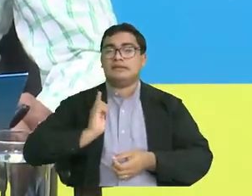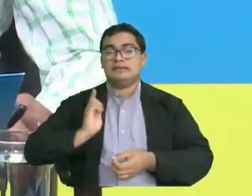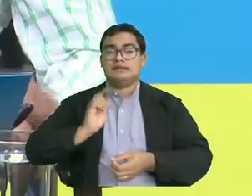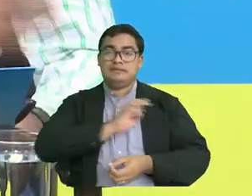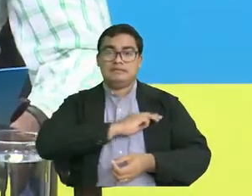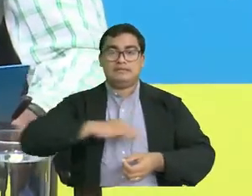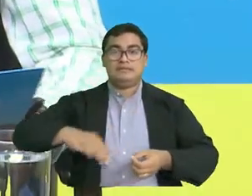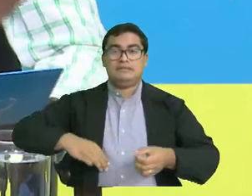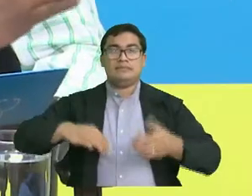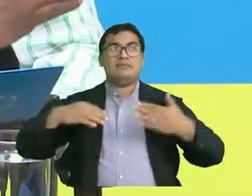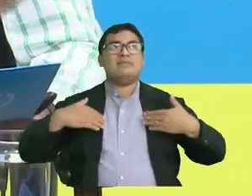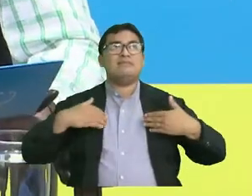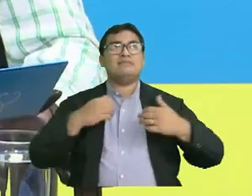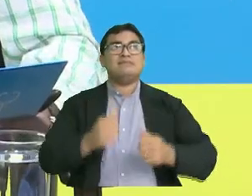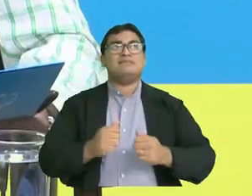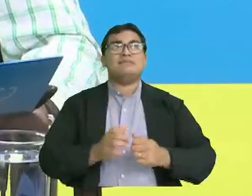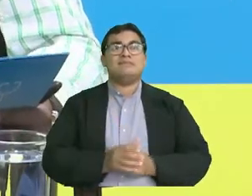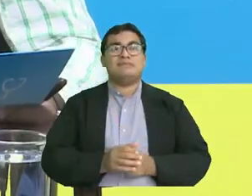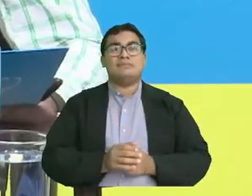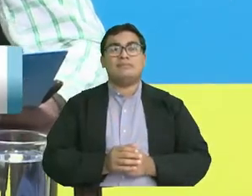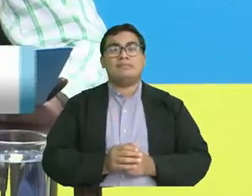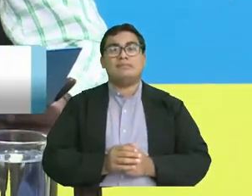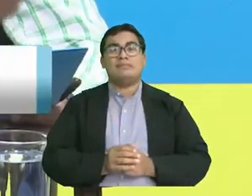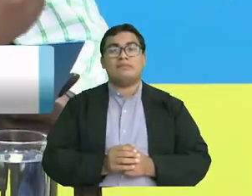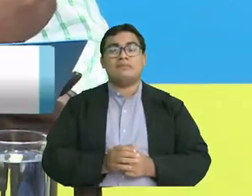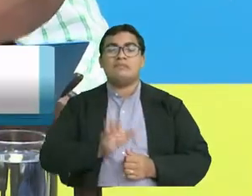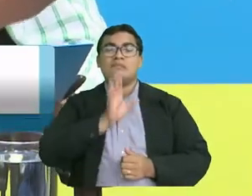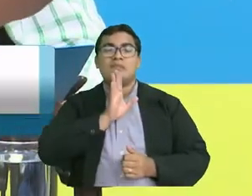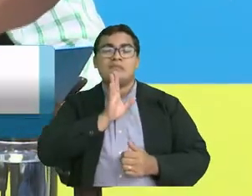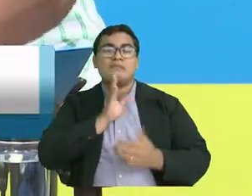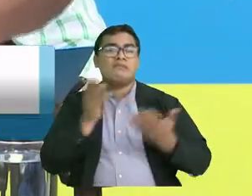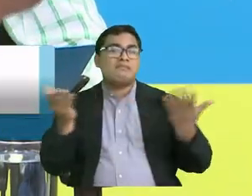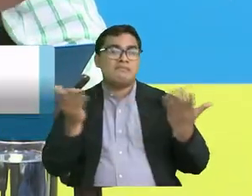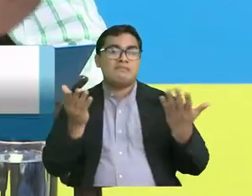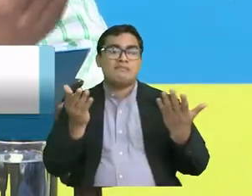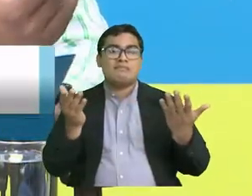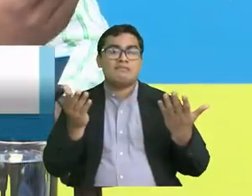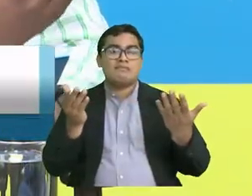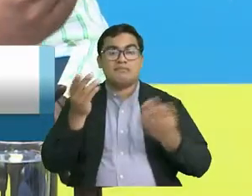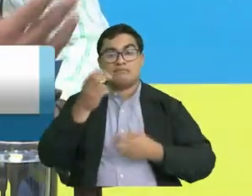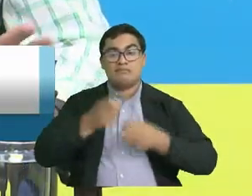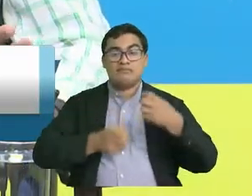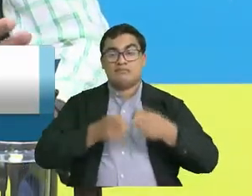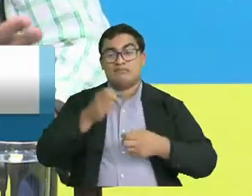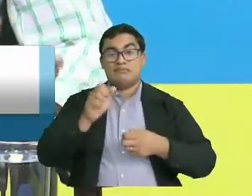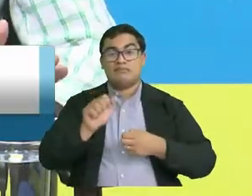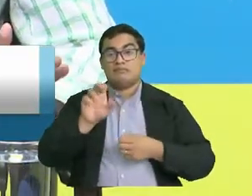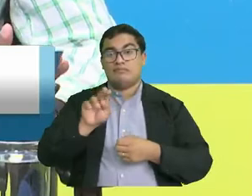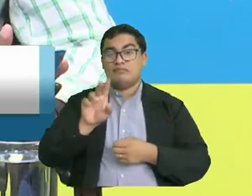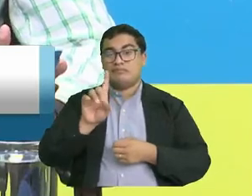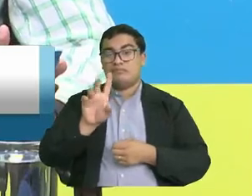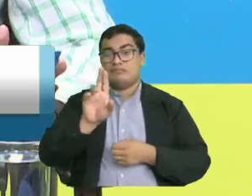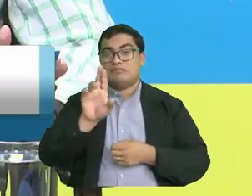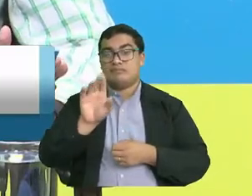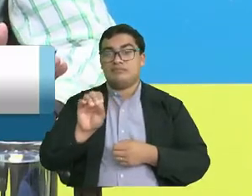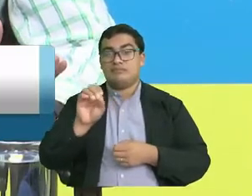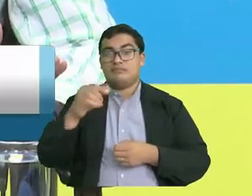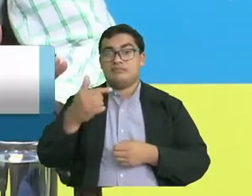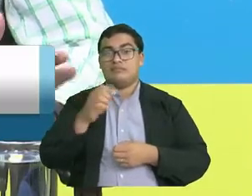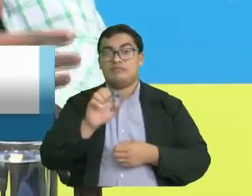Salud. Doctor, hablábamos del síndrome de la insensibilidad adrenogenética, que usted decía que es una